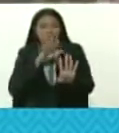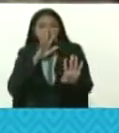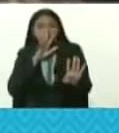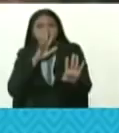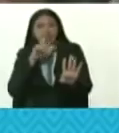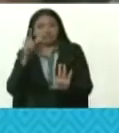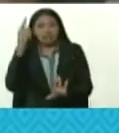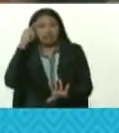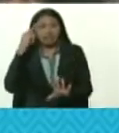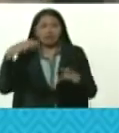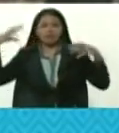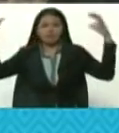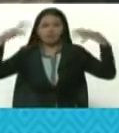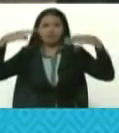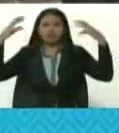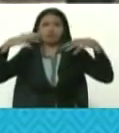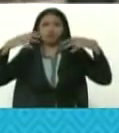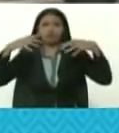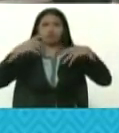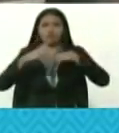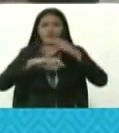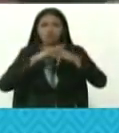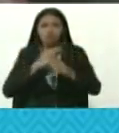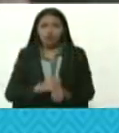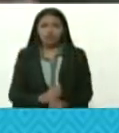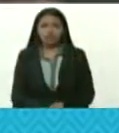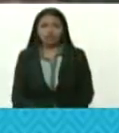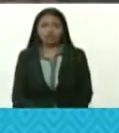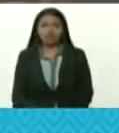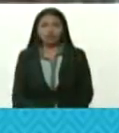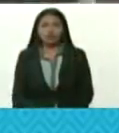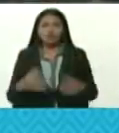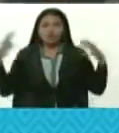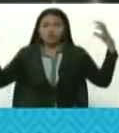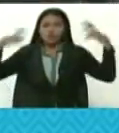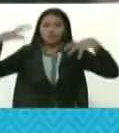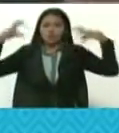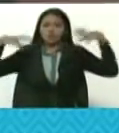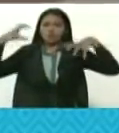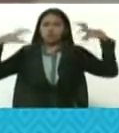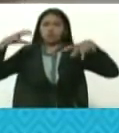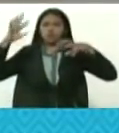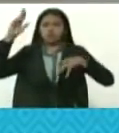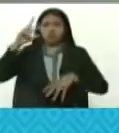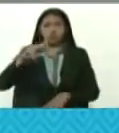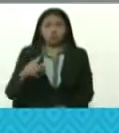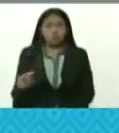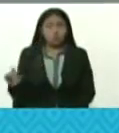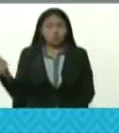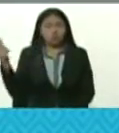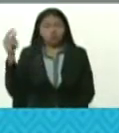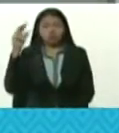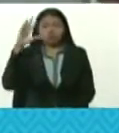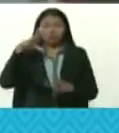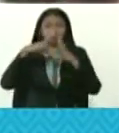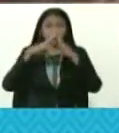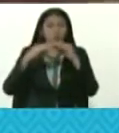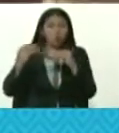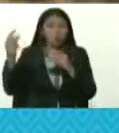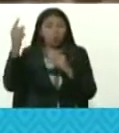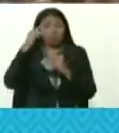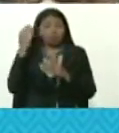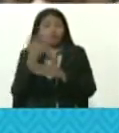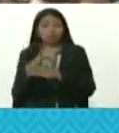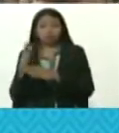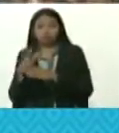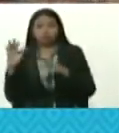Ese día cayó el cordonazo de San Francisco. Palo de agua, todo el día. Y a pesar del